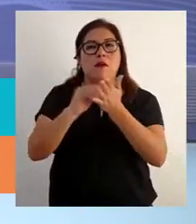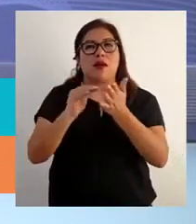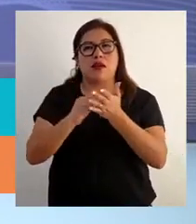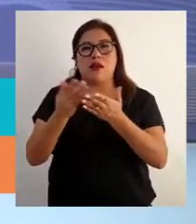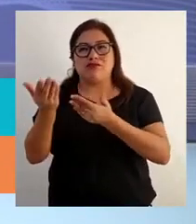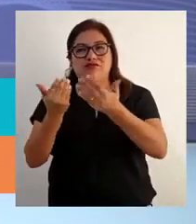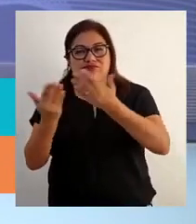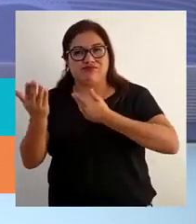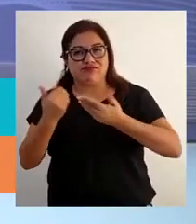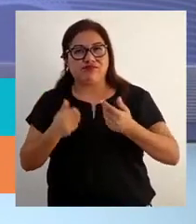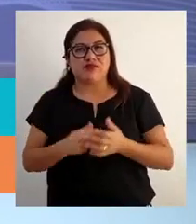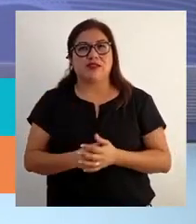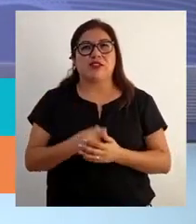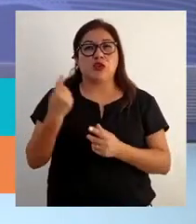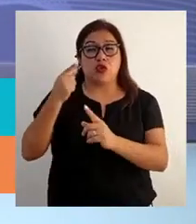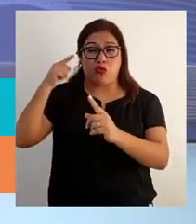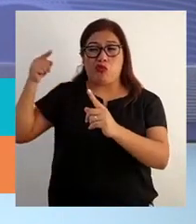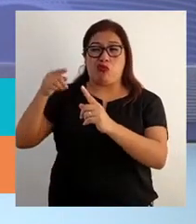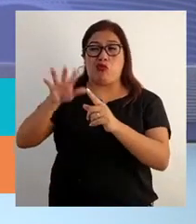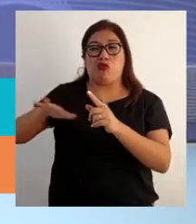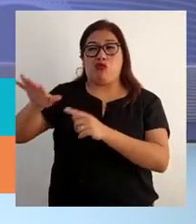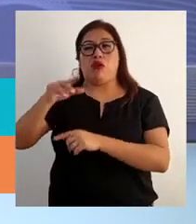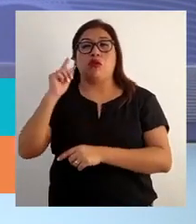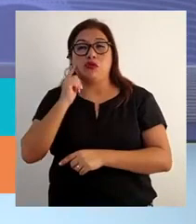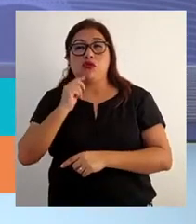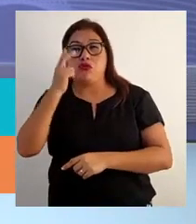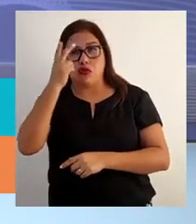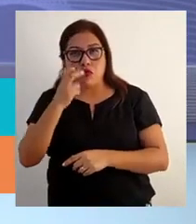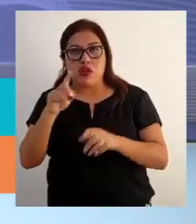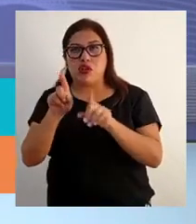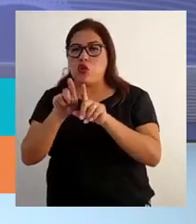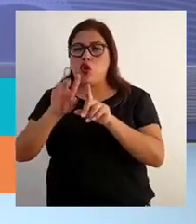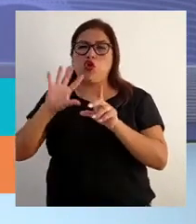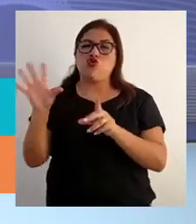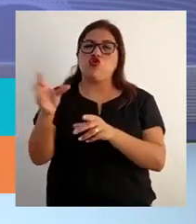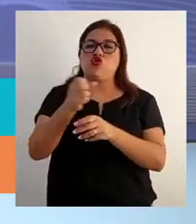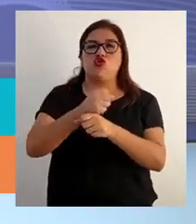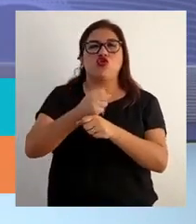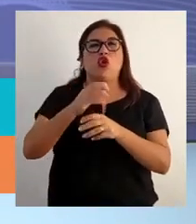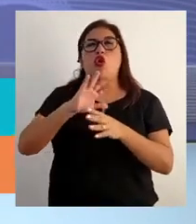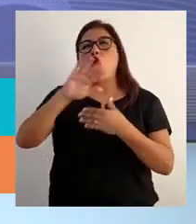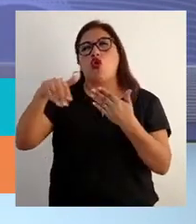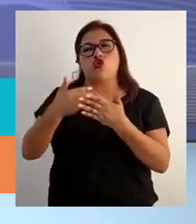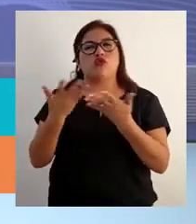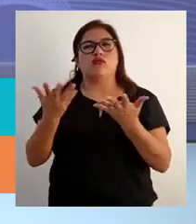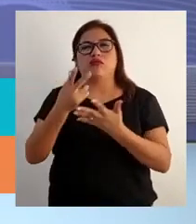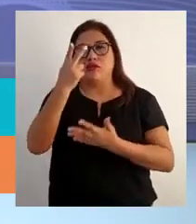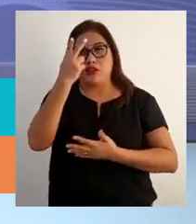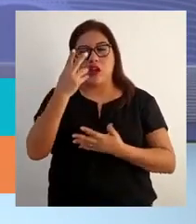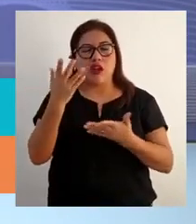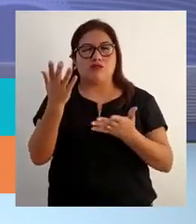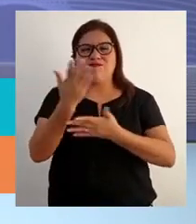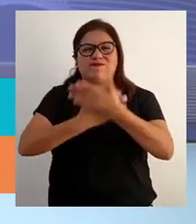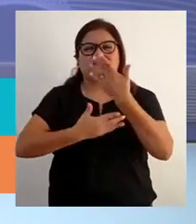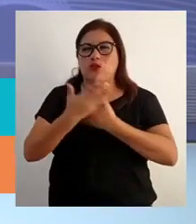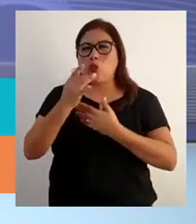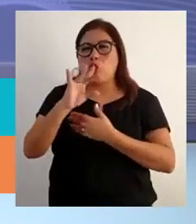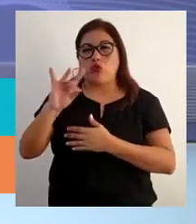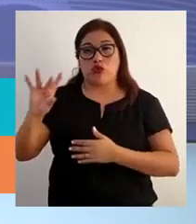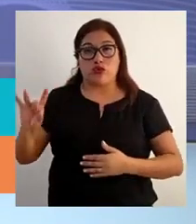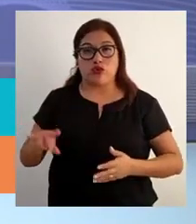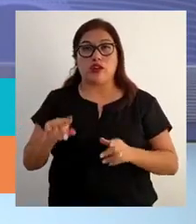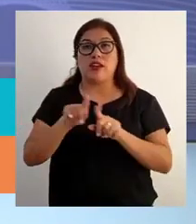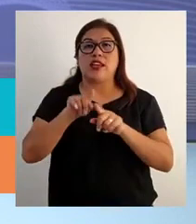de los estudiantes con sordoceguera en educación superior, sino en general los estudiantes con discapacidad, ¿no?, apoyándolos en este proceso, pues, de adaptación curricular, ¿verdad?, y